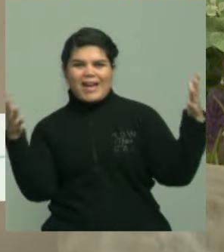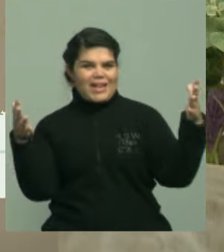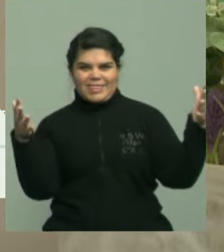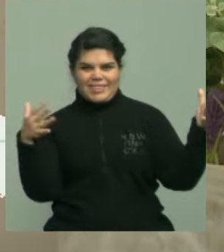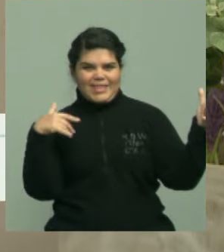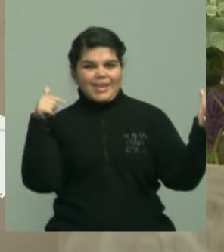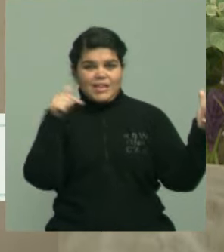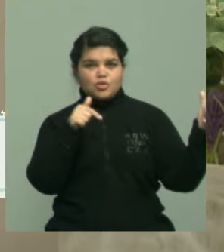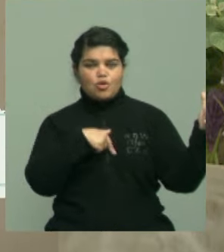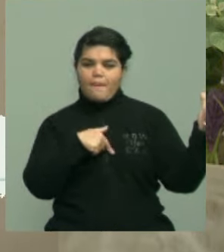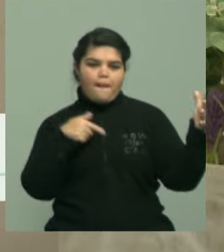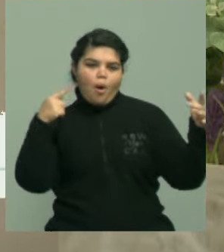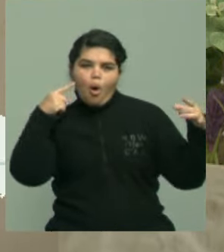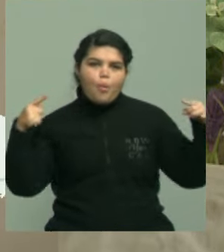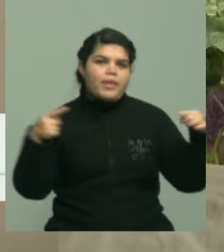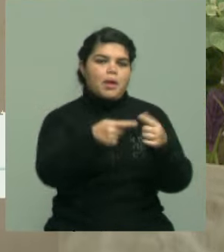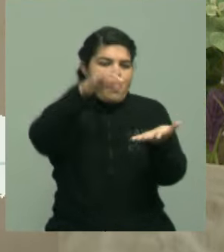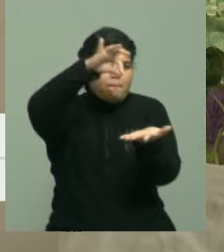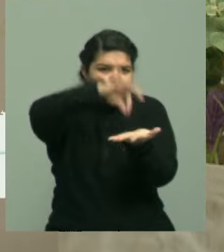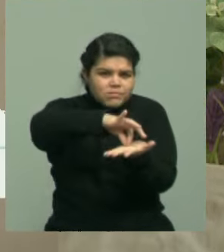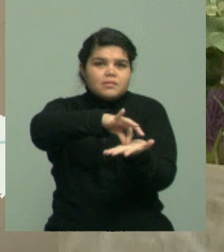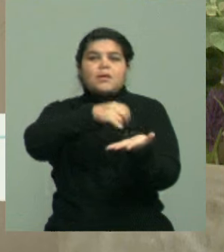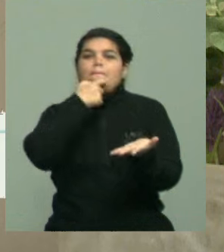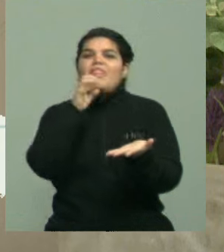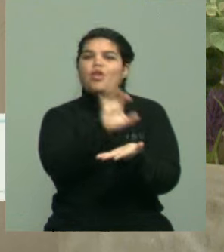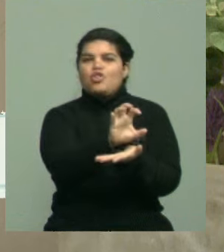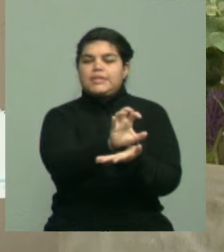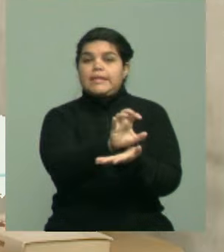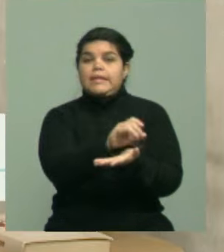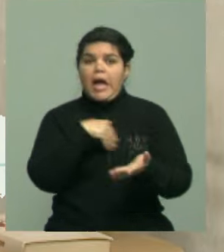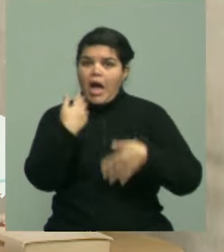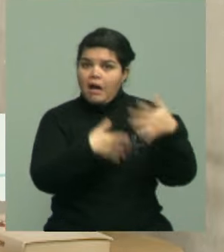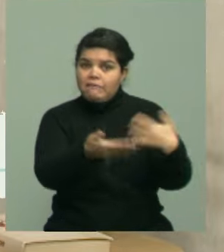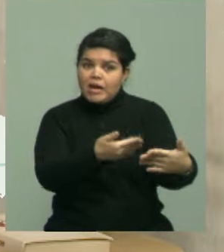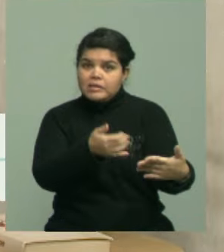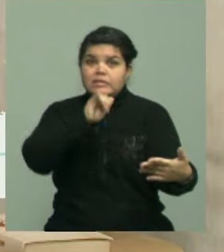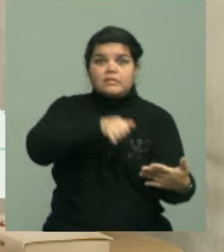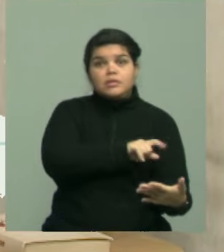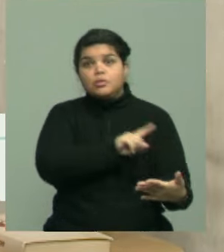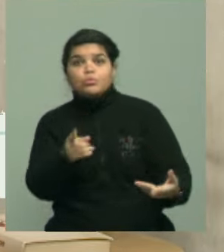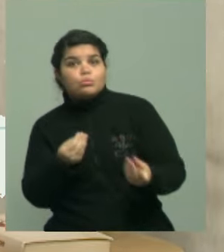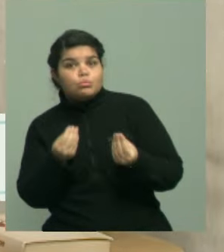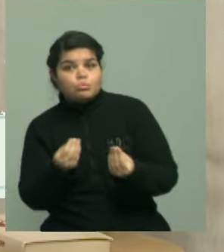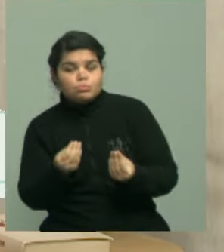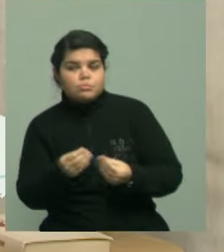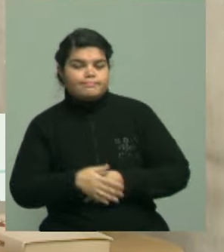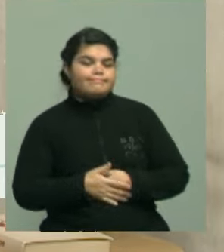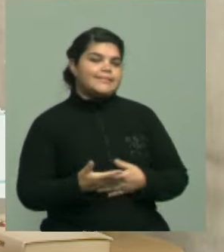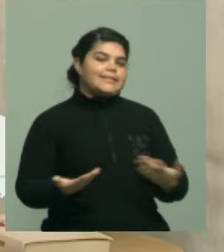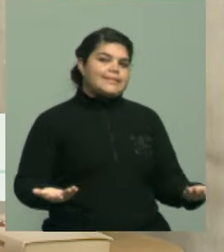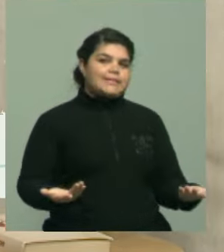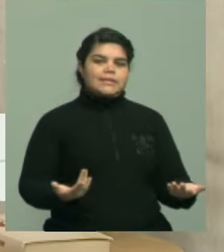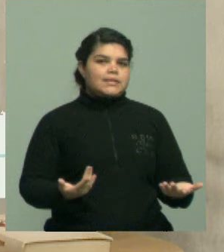de eso. ¿Cuánto se avanzó en estos últimos años? Lamentablemente, muy poco. Mendoza tiene las